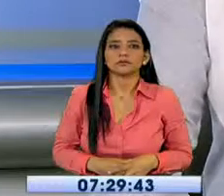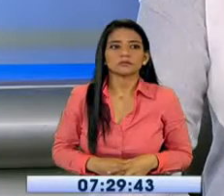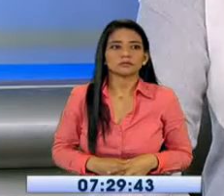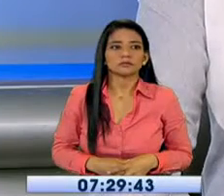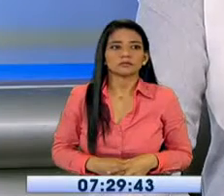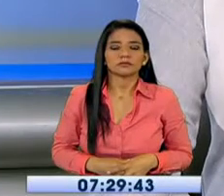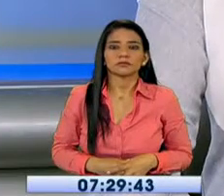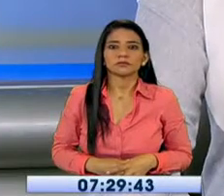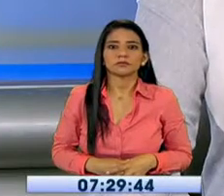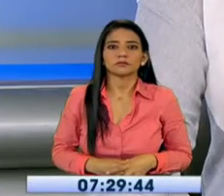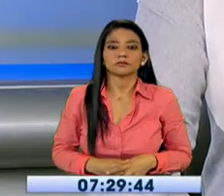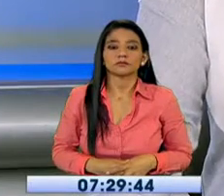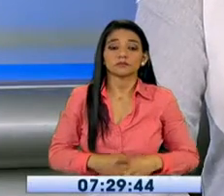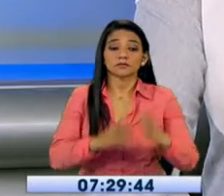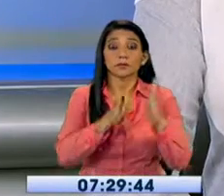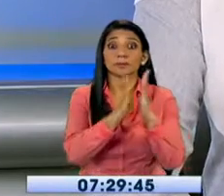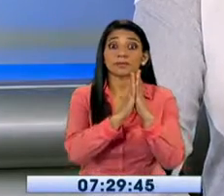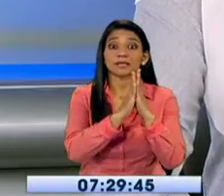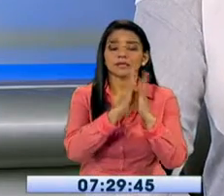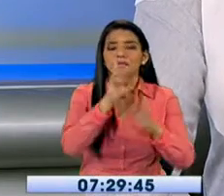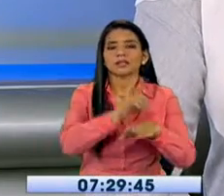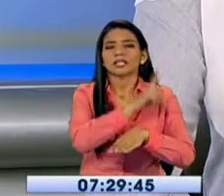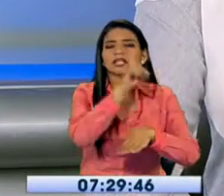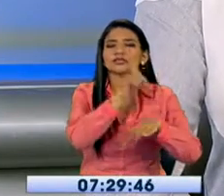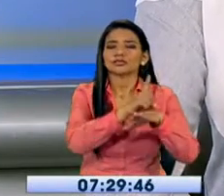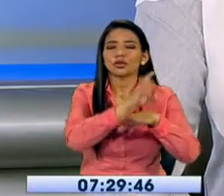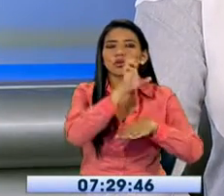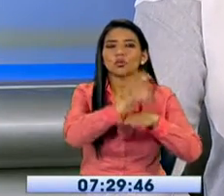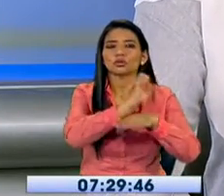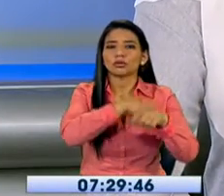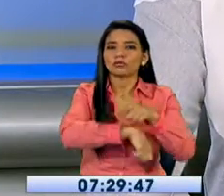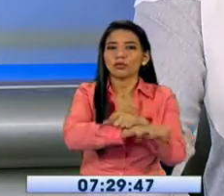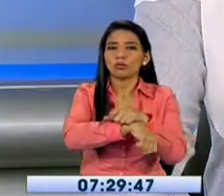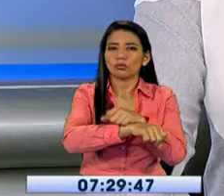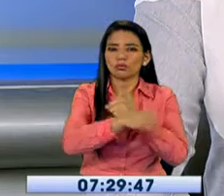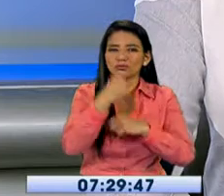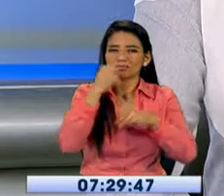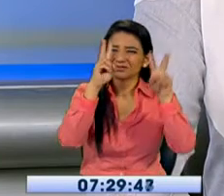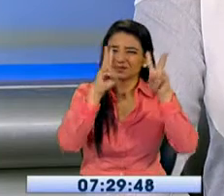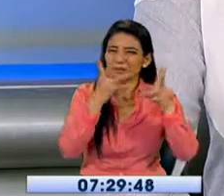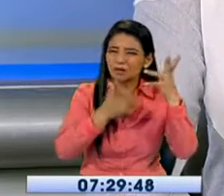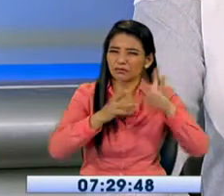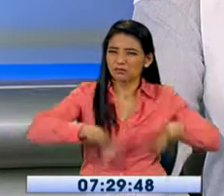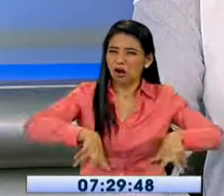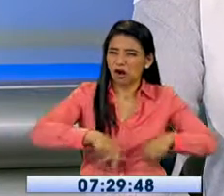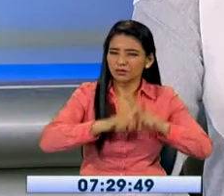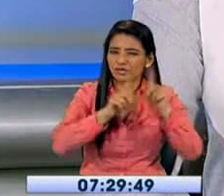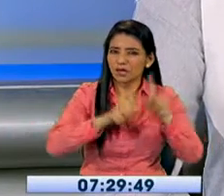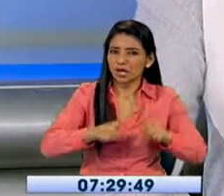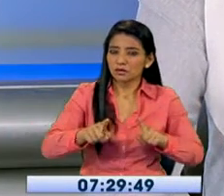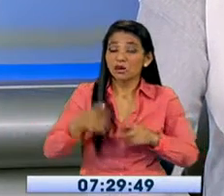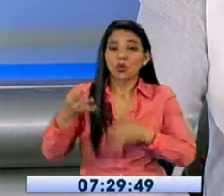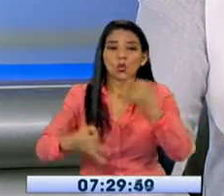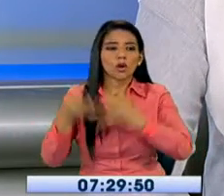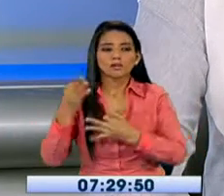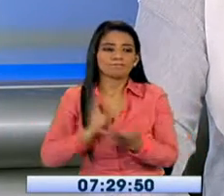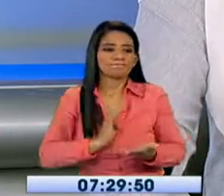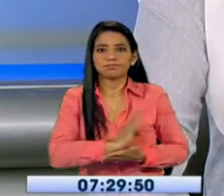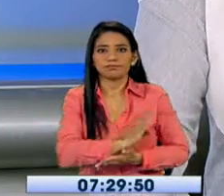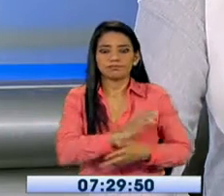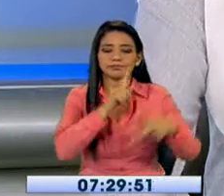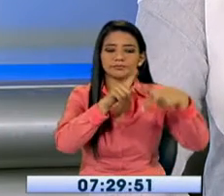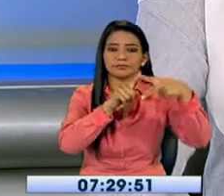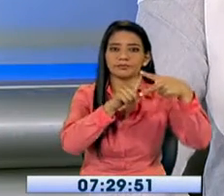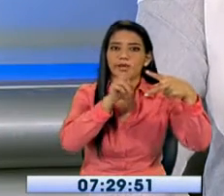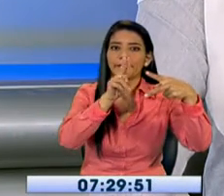un juez negó el pedido de directivos de la federación ecuatoriana de fútbol involucrados en un supuesto caso de lavado de activos con estos inicios y